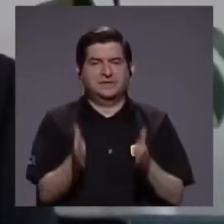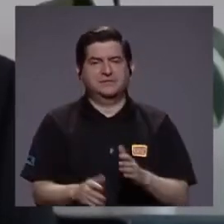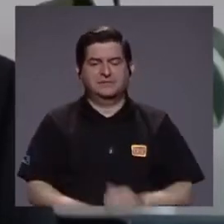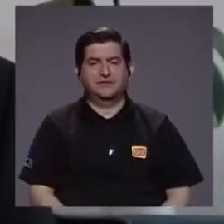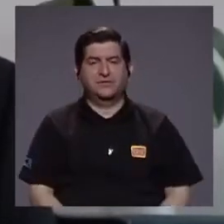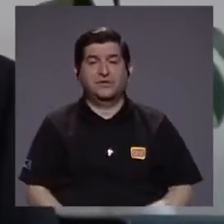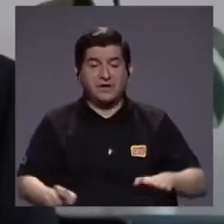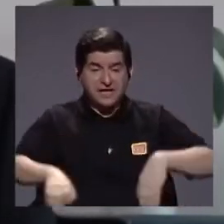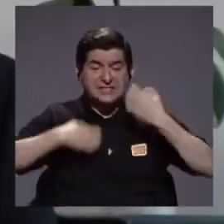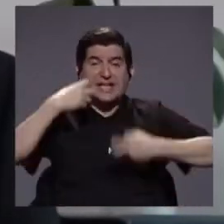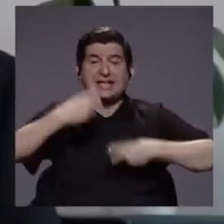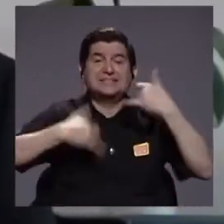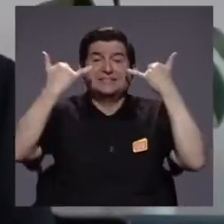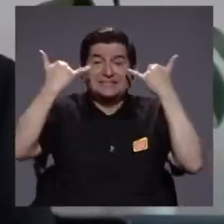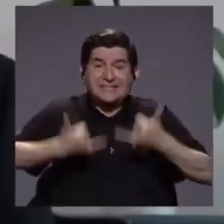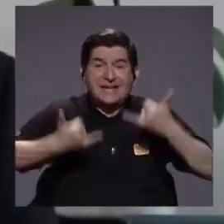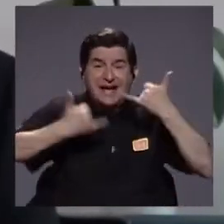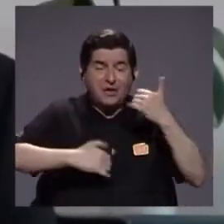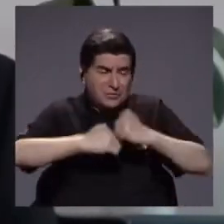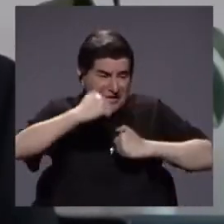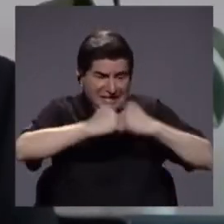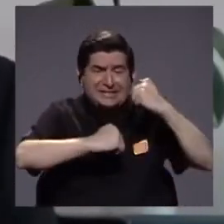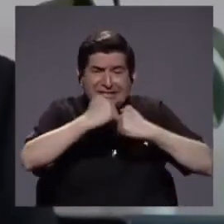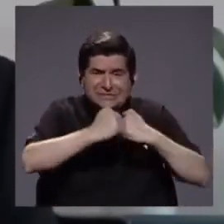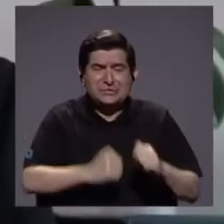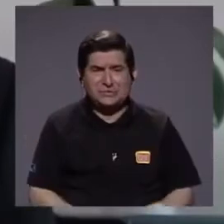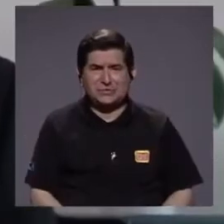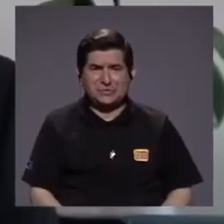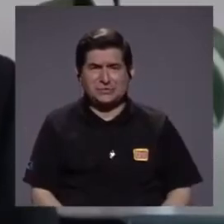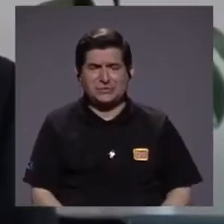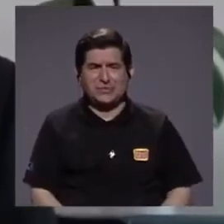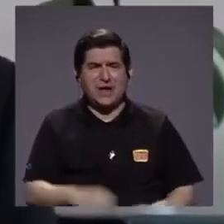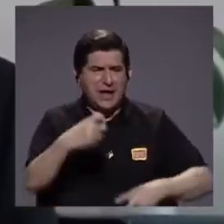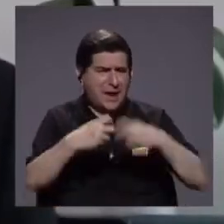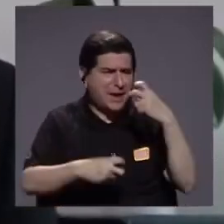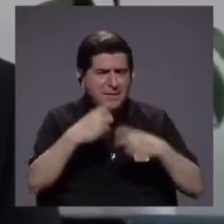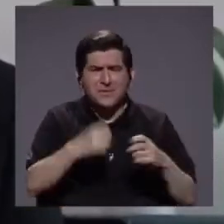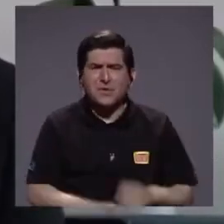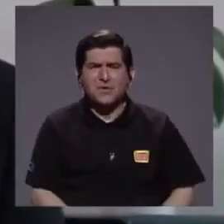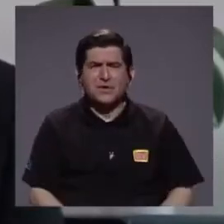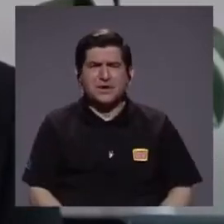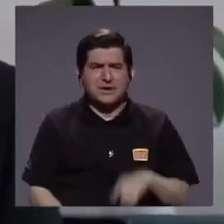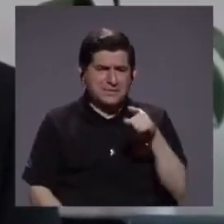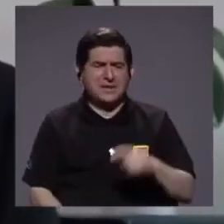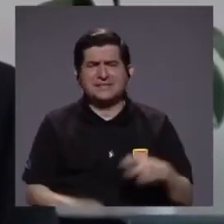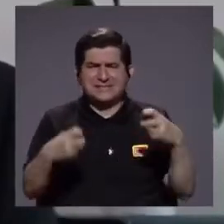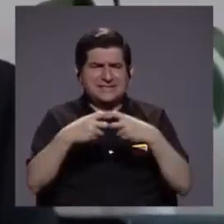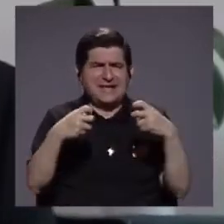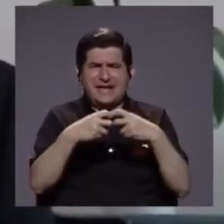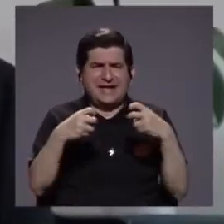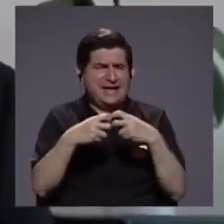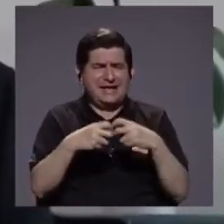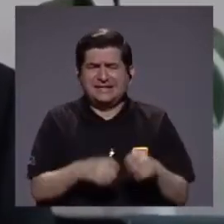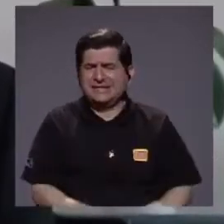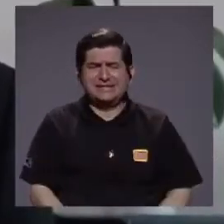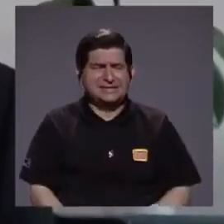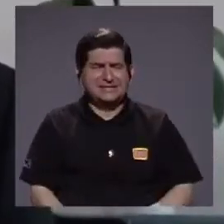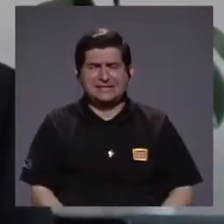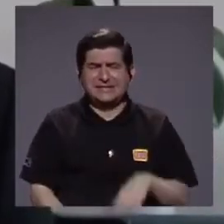¿verdad? Existen problemas actuales de infraestructura, problemas estructurales, problemas de recargas eléctricas, ¿verdad? Problemas